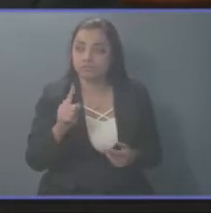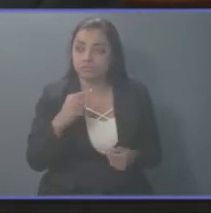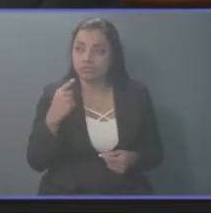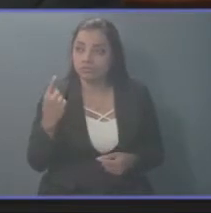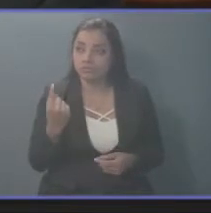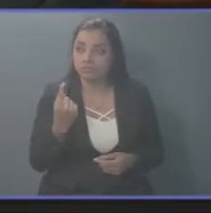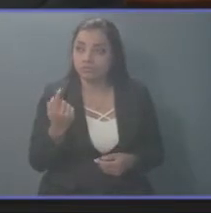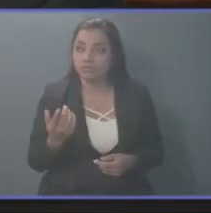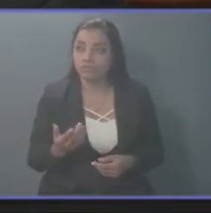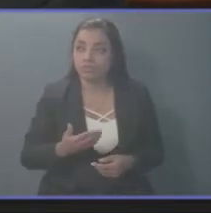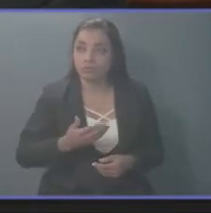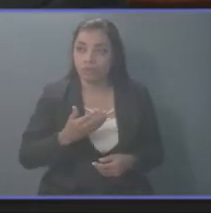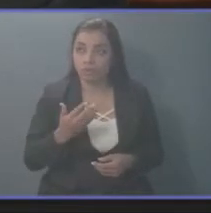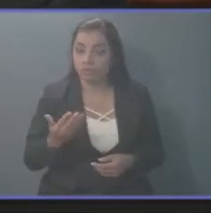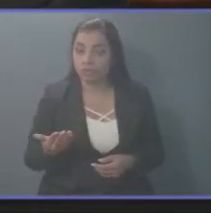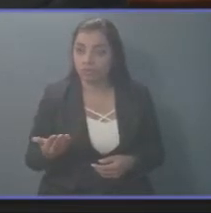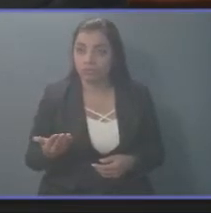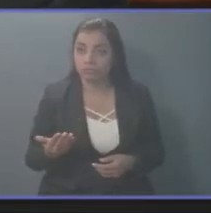por